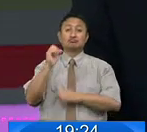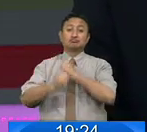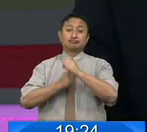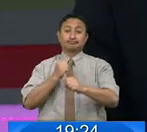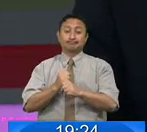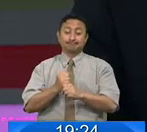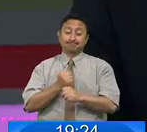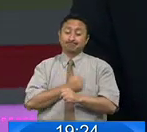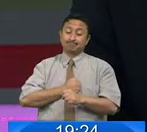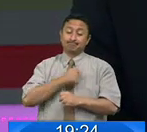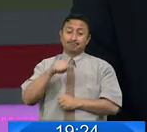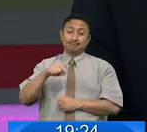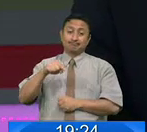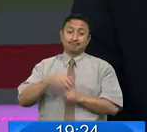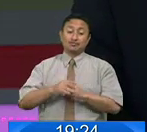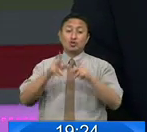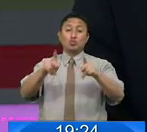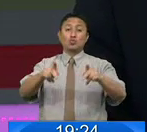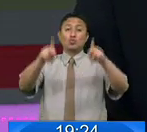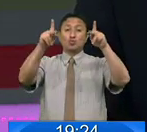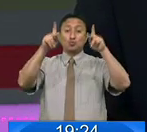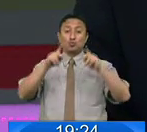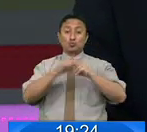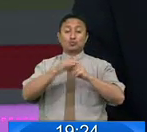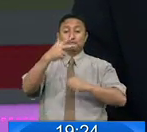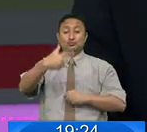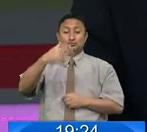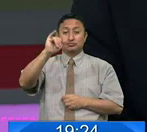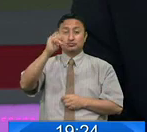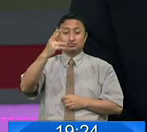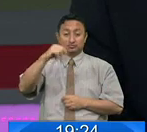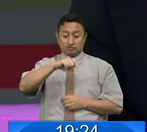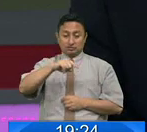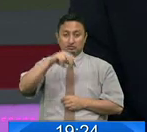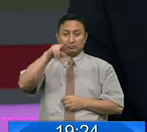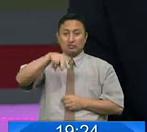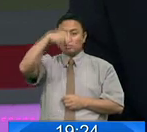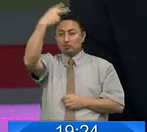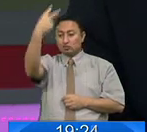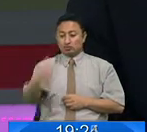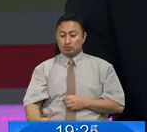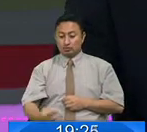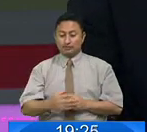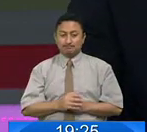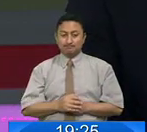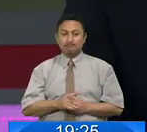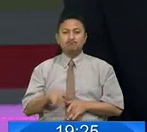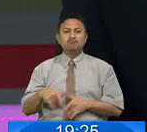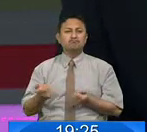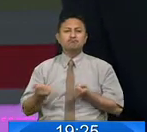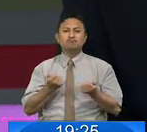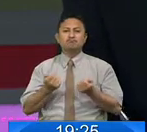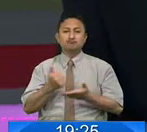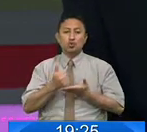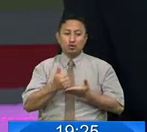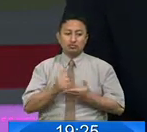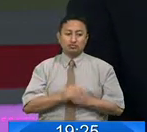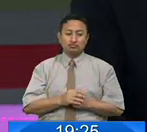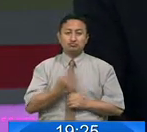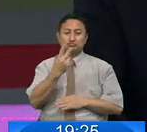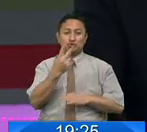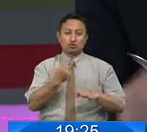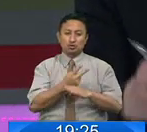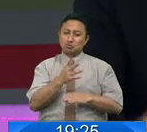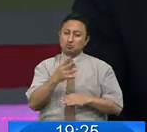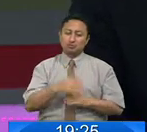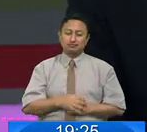lamentablemente se subsidió saltando al vacío desde el puente antiguo del río chiche el operativo de rescate demoró cerca de